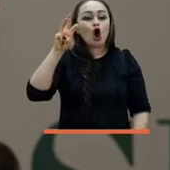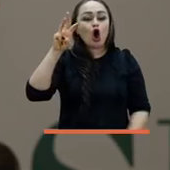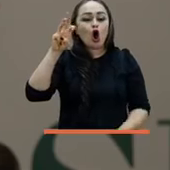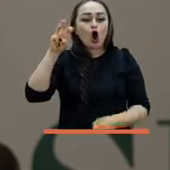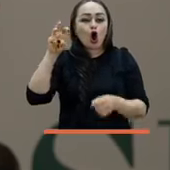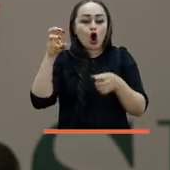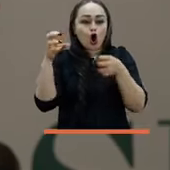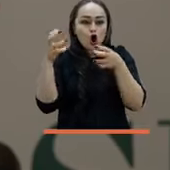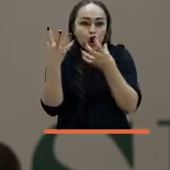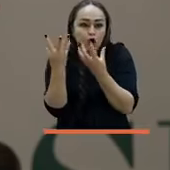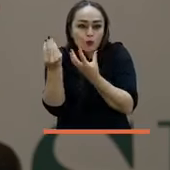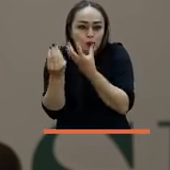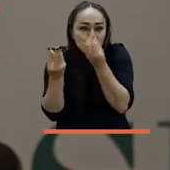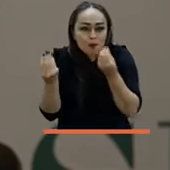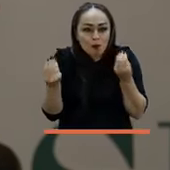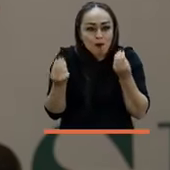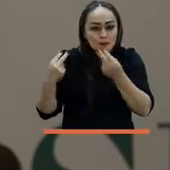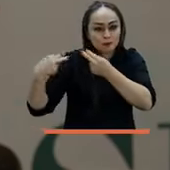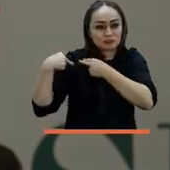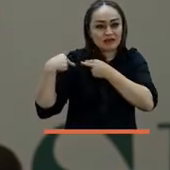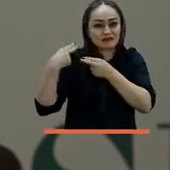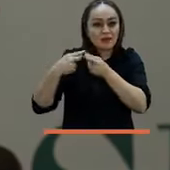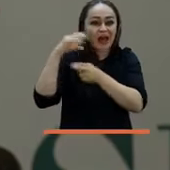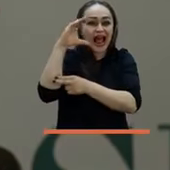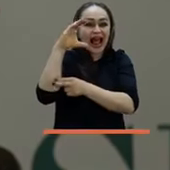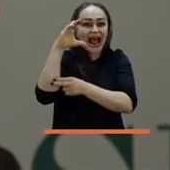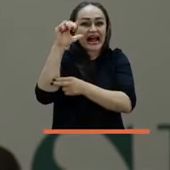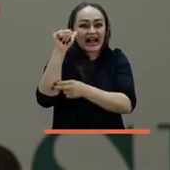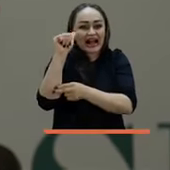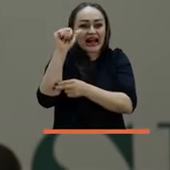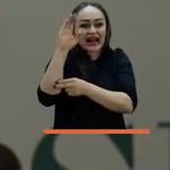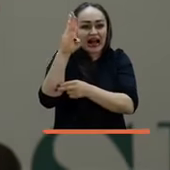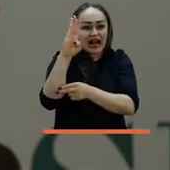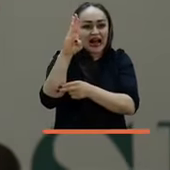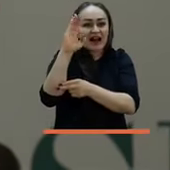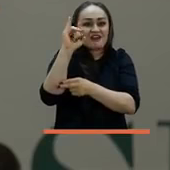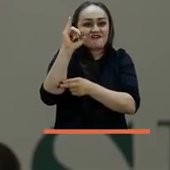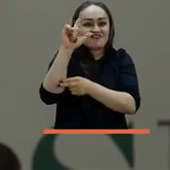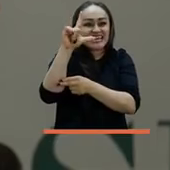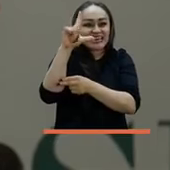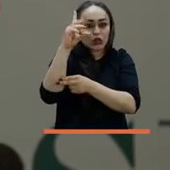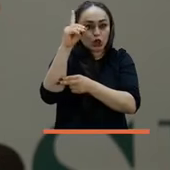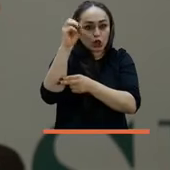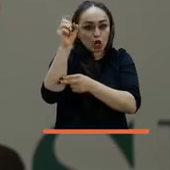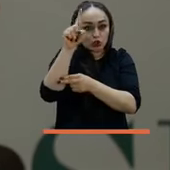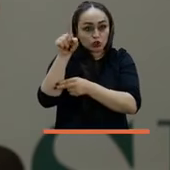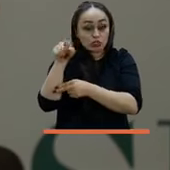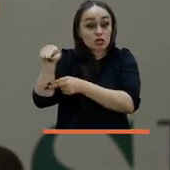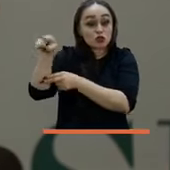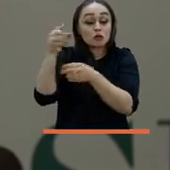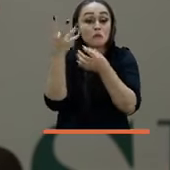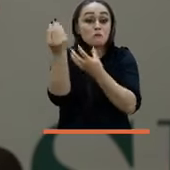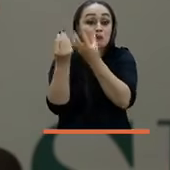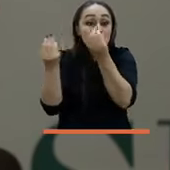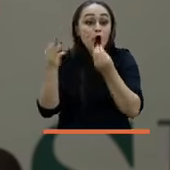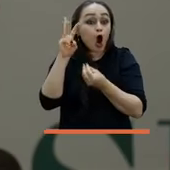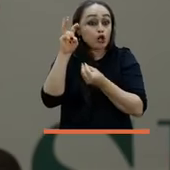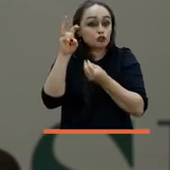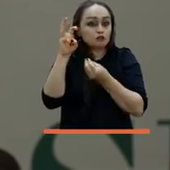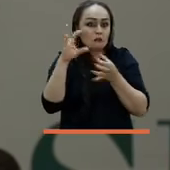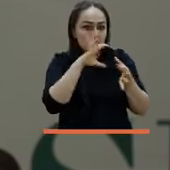ciudad de medellín con ellos nos podemos articular también poder ofrecer oportunidades laborales